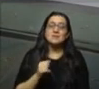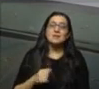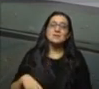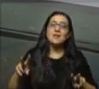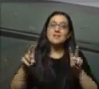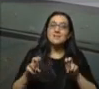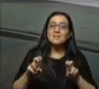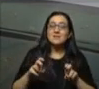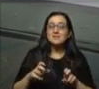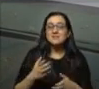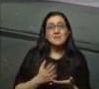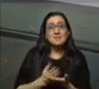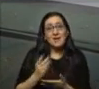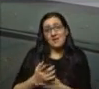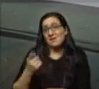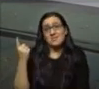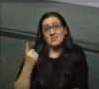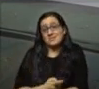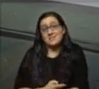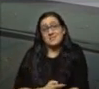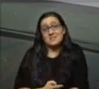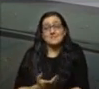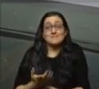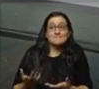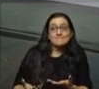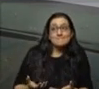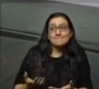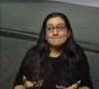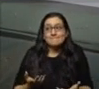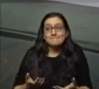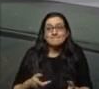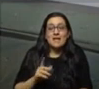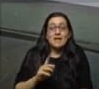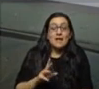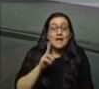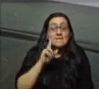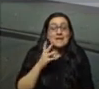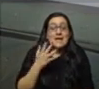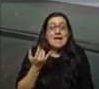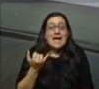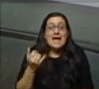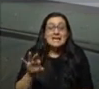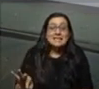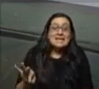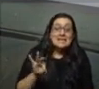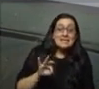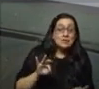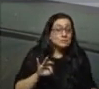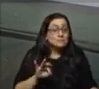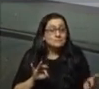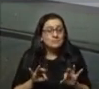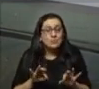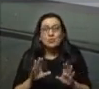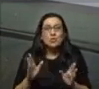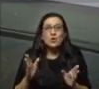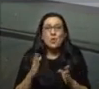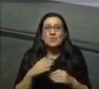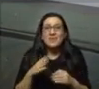la decisión o sea de tomar decisiones subjetiva no decir bueno a ver a quién incluimos a quién dejamos afuera porque si no se te va